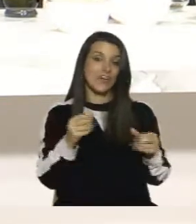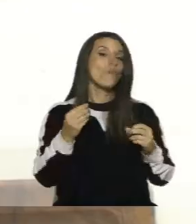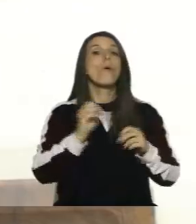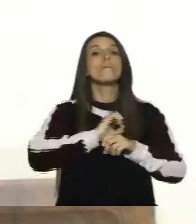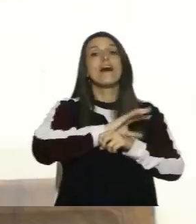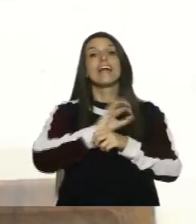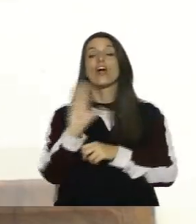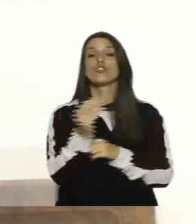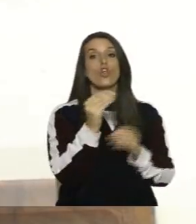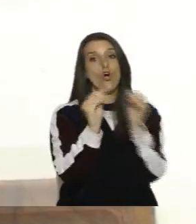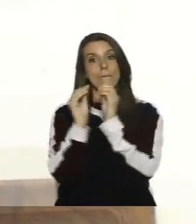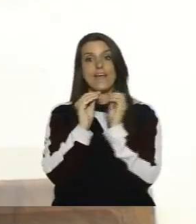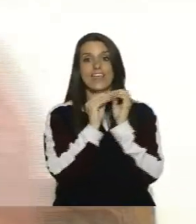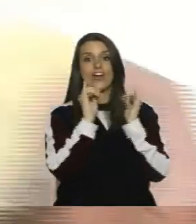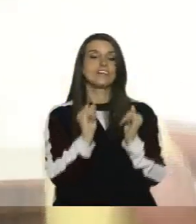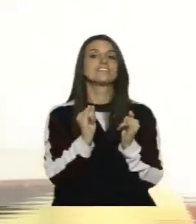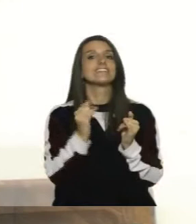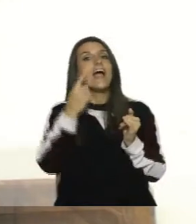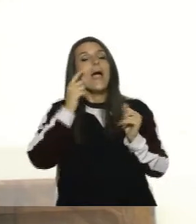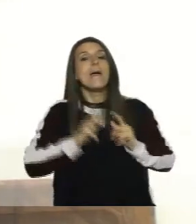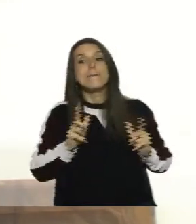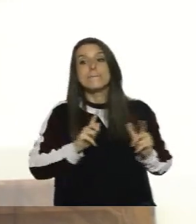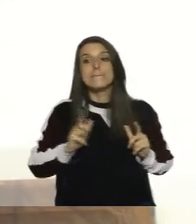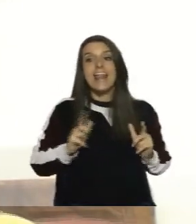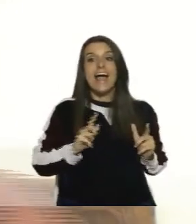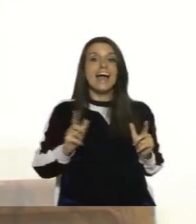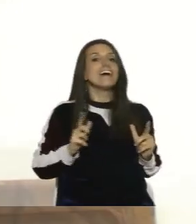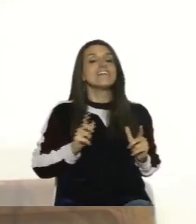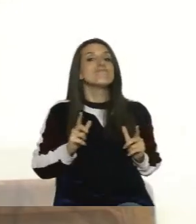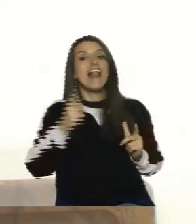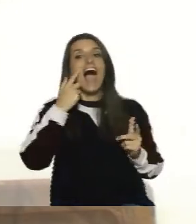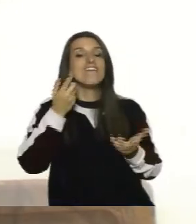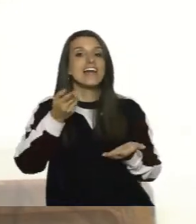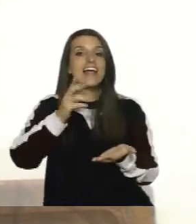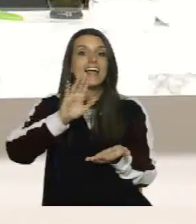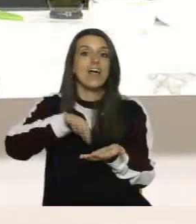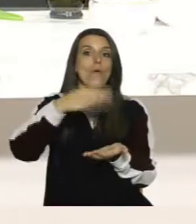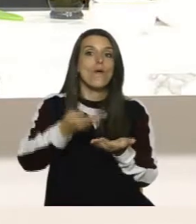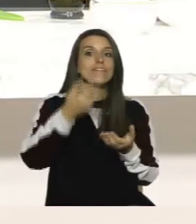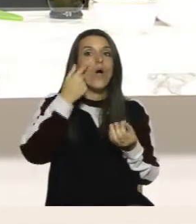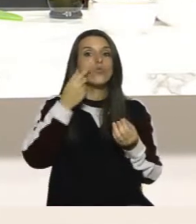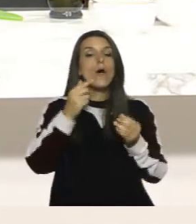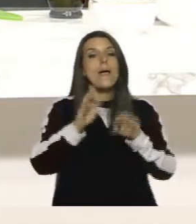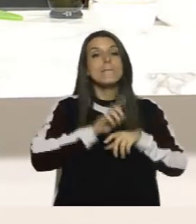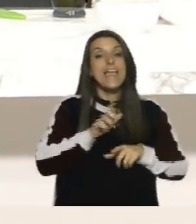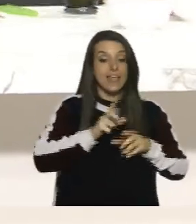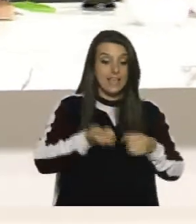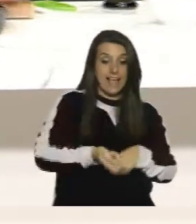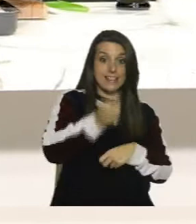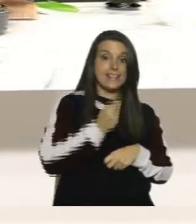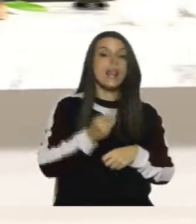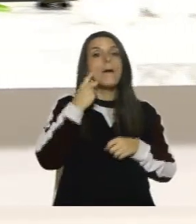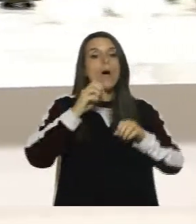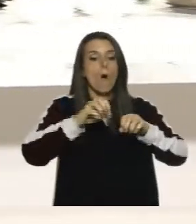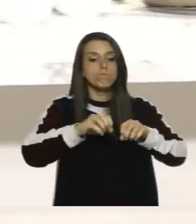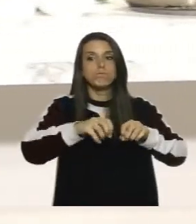todos los compañeros. Está, lo dejamos ahí, Emilio. Esperamos. Hay que esperar para darlo vuelta, que empiece a sacar burbujitas arriba. Que esperamos a que, cuando tenga